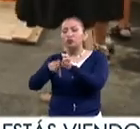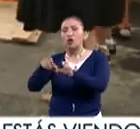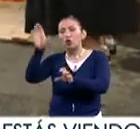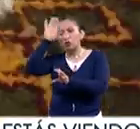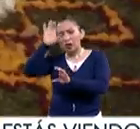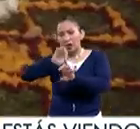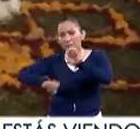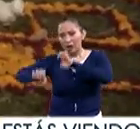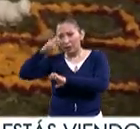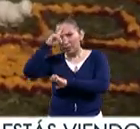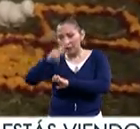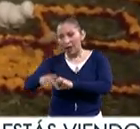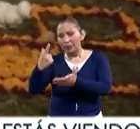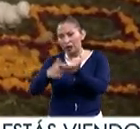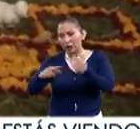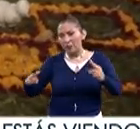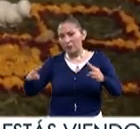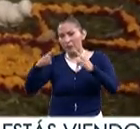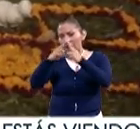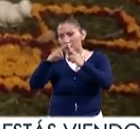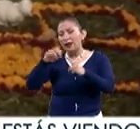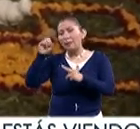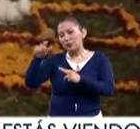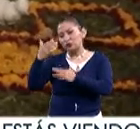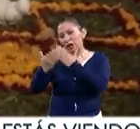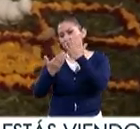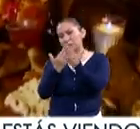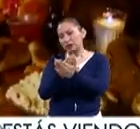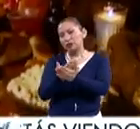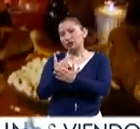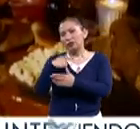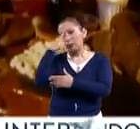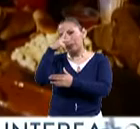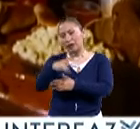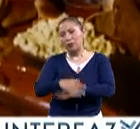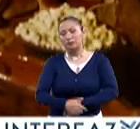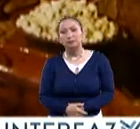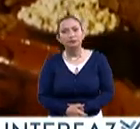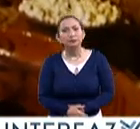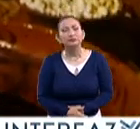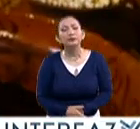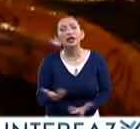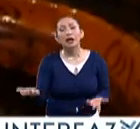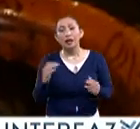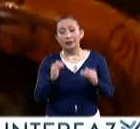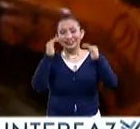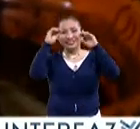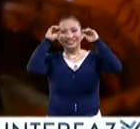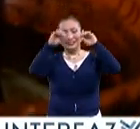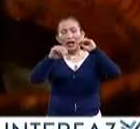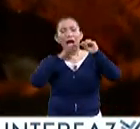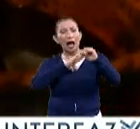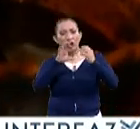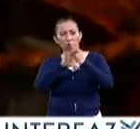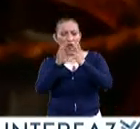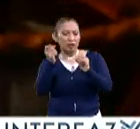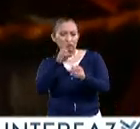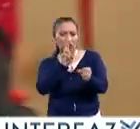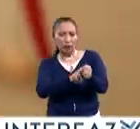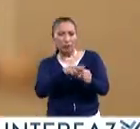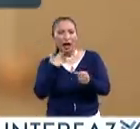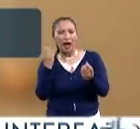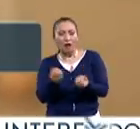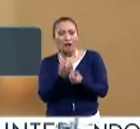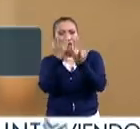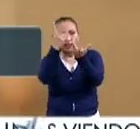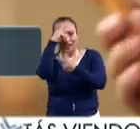cultural de la Embajada de México en París por parte del Servicio Exterior Mexicano. En el altar destacan los elementos característicos de